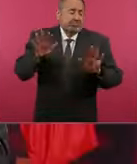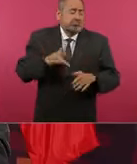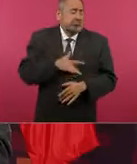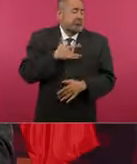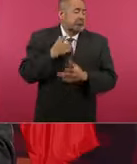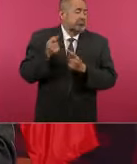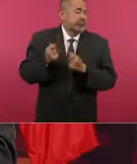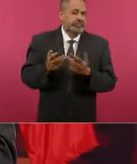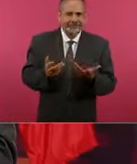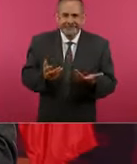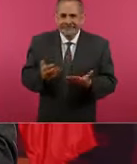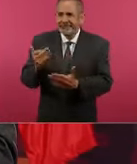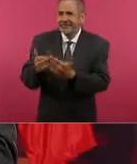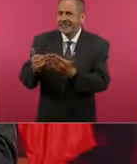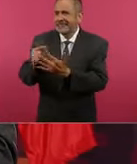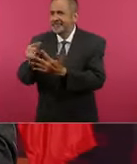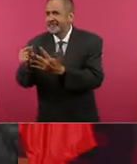indispensable.